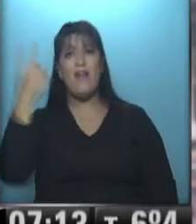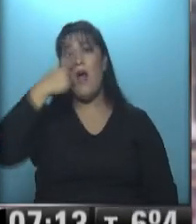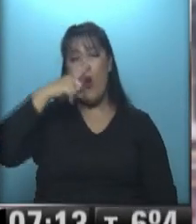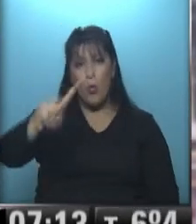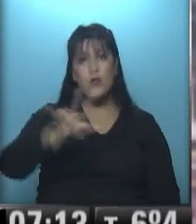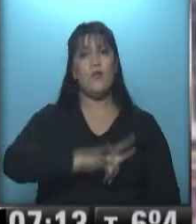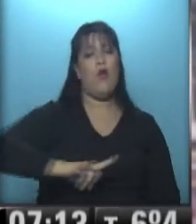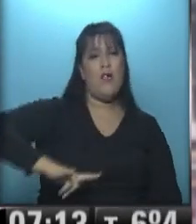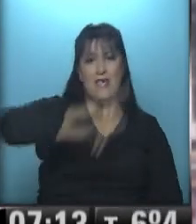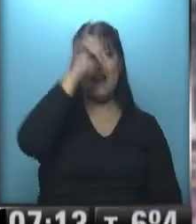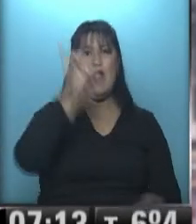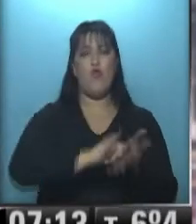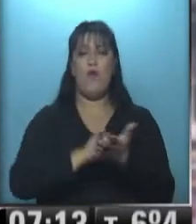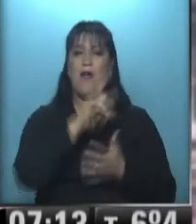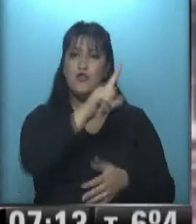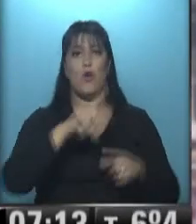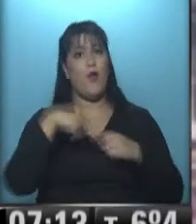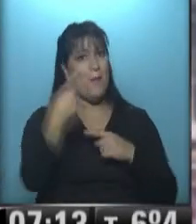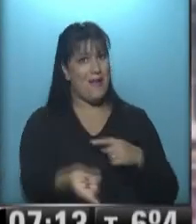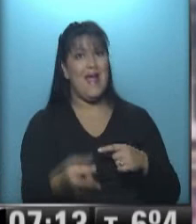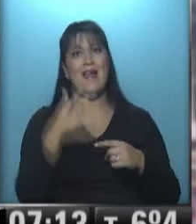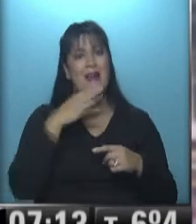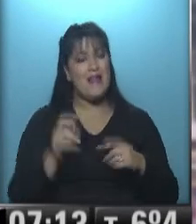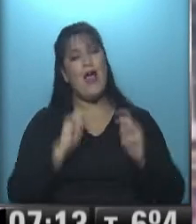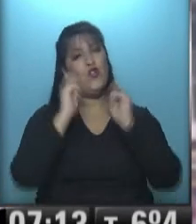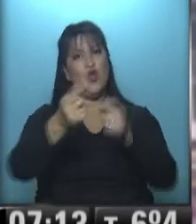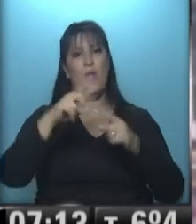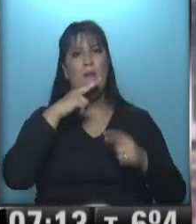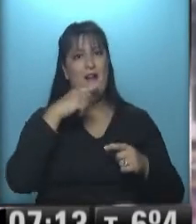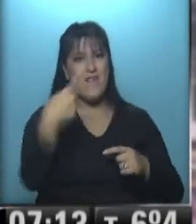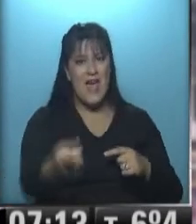Nueva York, que debía partir mañana, pero que no lo hará por el paro, se ha reprogramado para